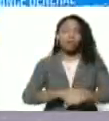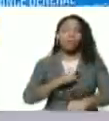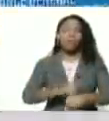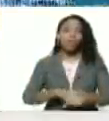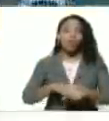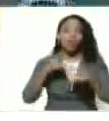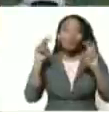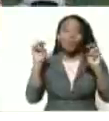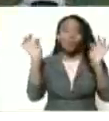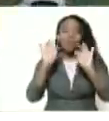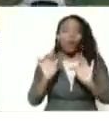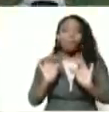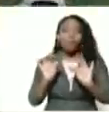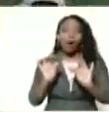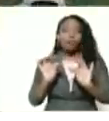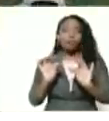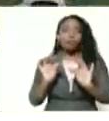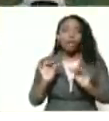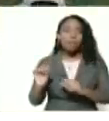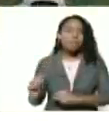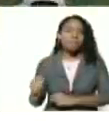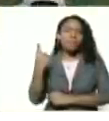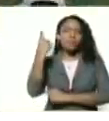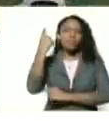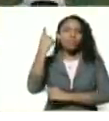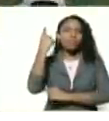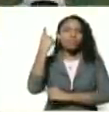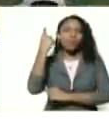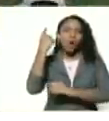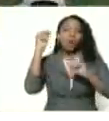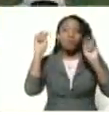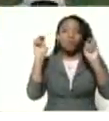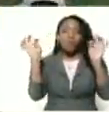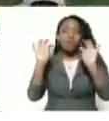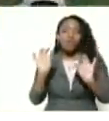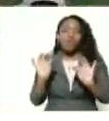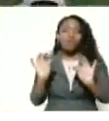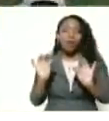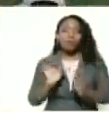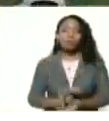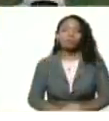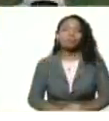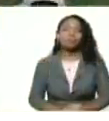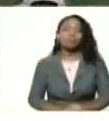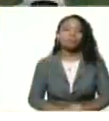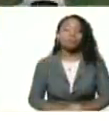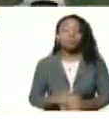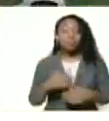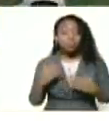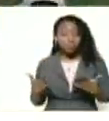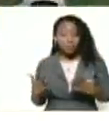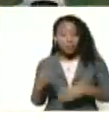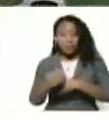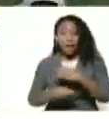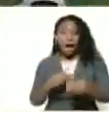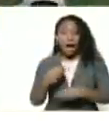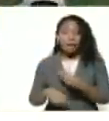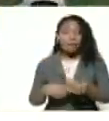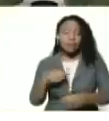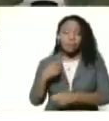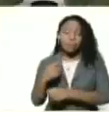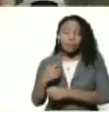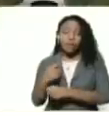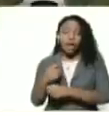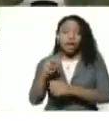nuevas modalidades. Es lo primero, en nuevas modalidades. Y en la medida que se incremente el ingreso